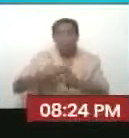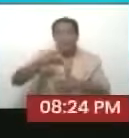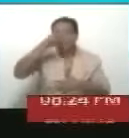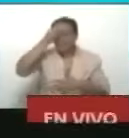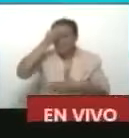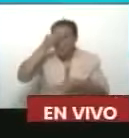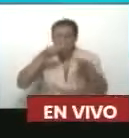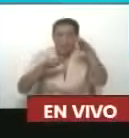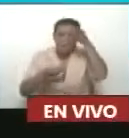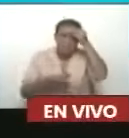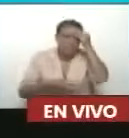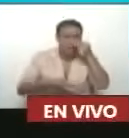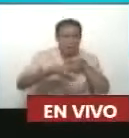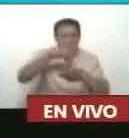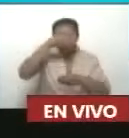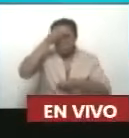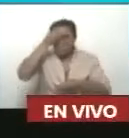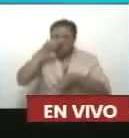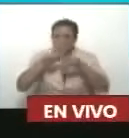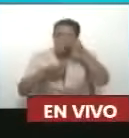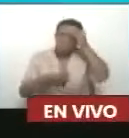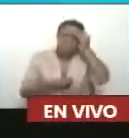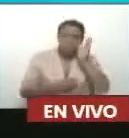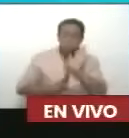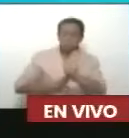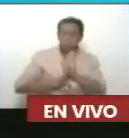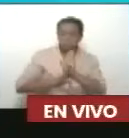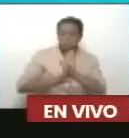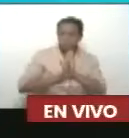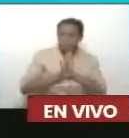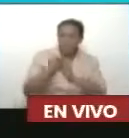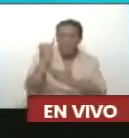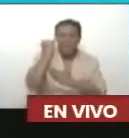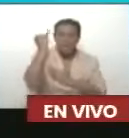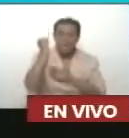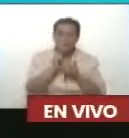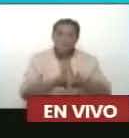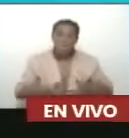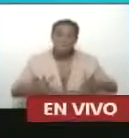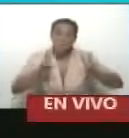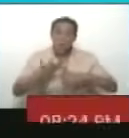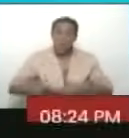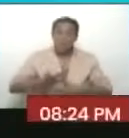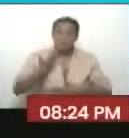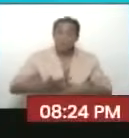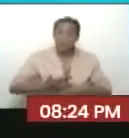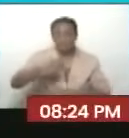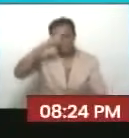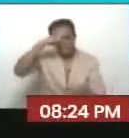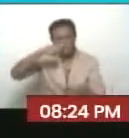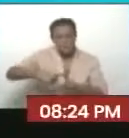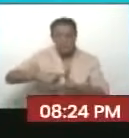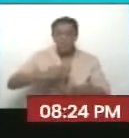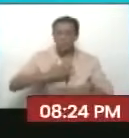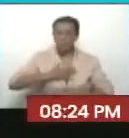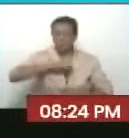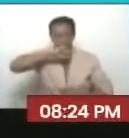Y poco a poco han ido surgiendo los valores de lo afirmativo